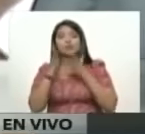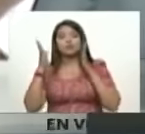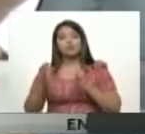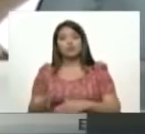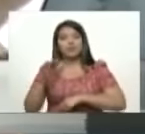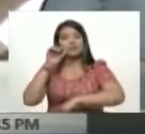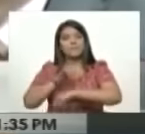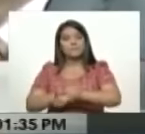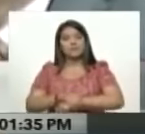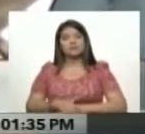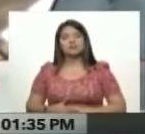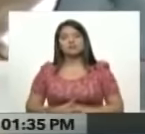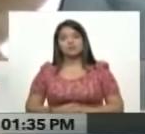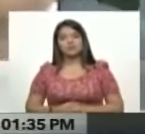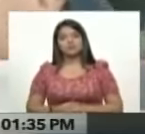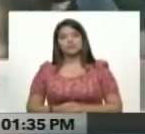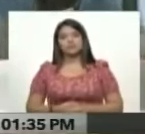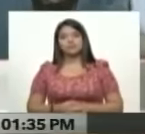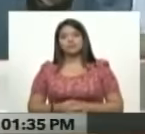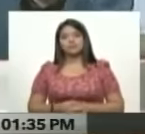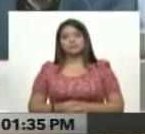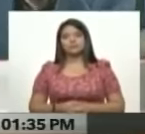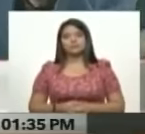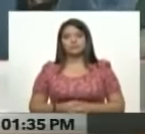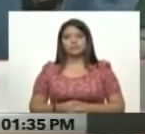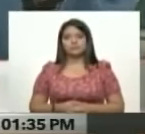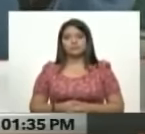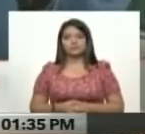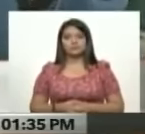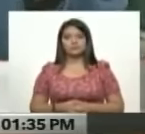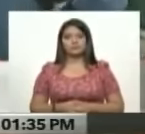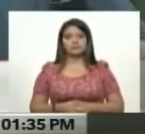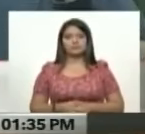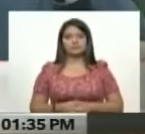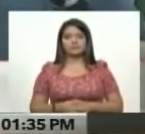estudiantes detenidos y presos en las mazmorras de este régimen.